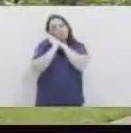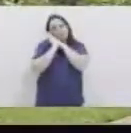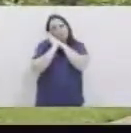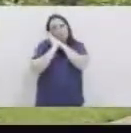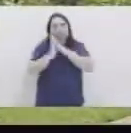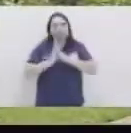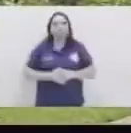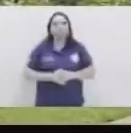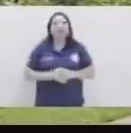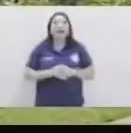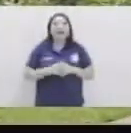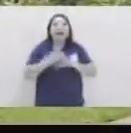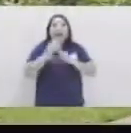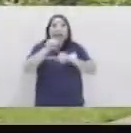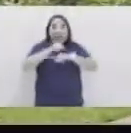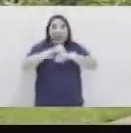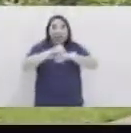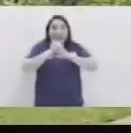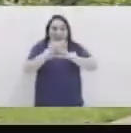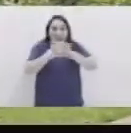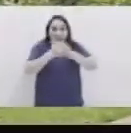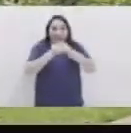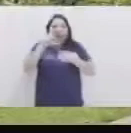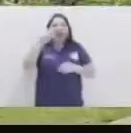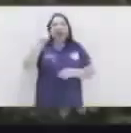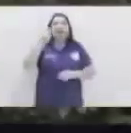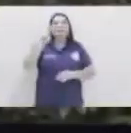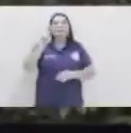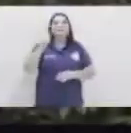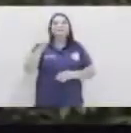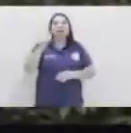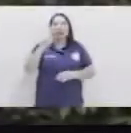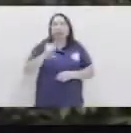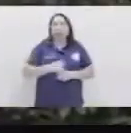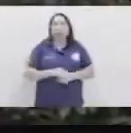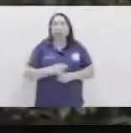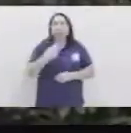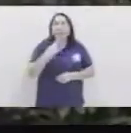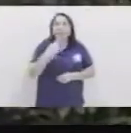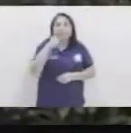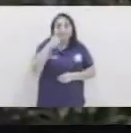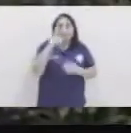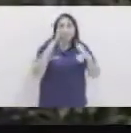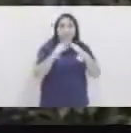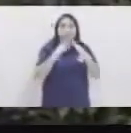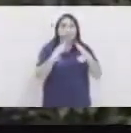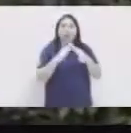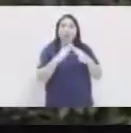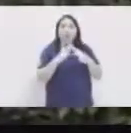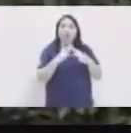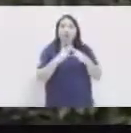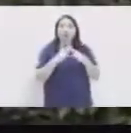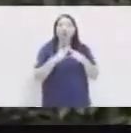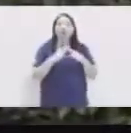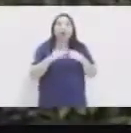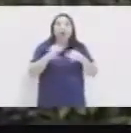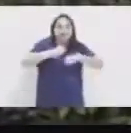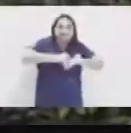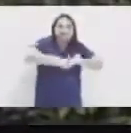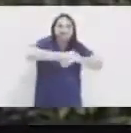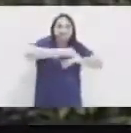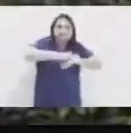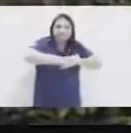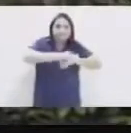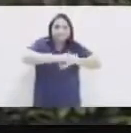dormir. Lavar, tenemos dos variables. Puede ser que muchas personas en sus casas utilizan las pilas para